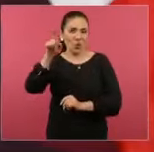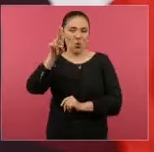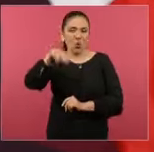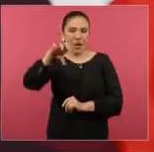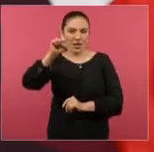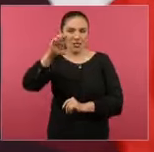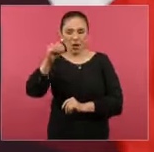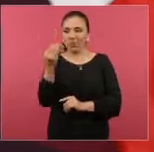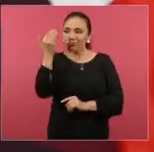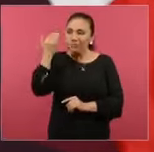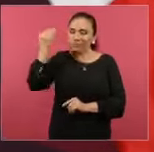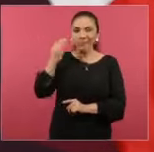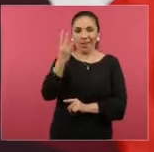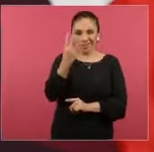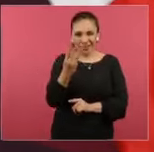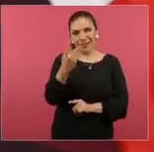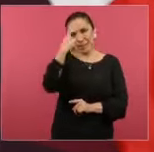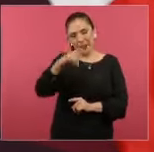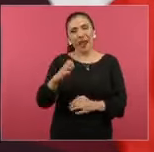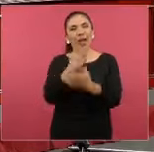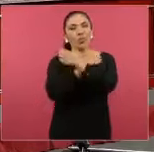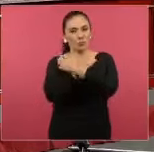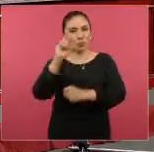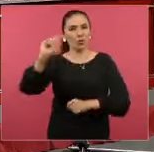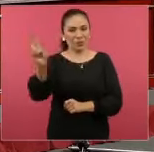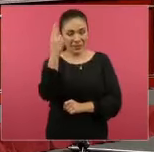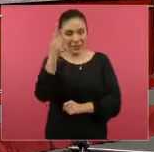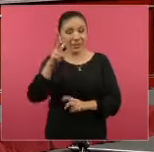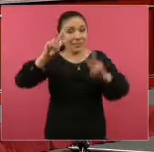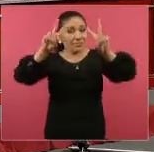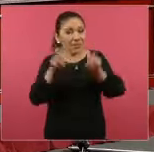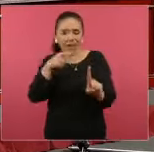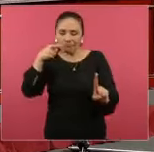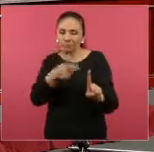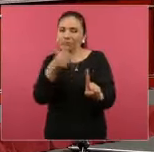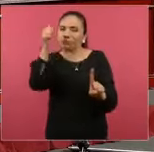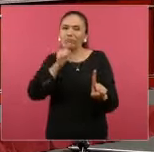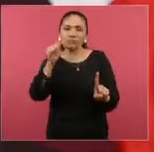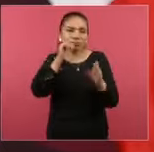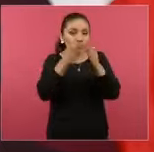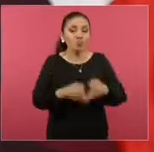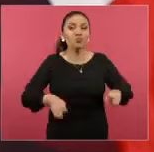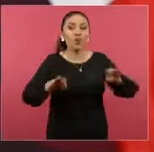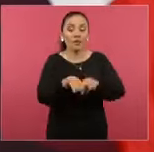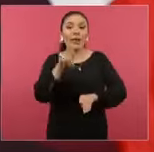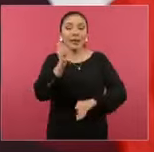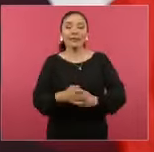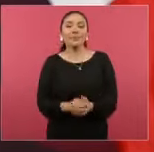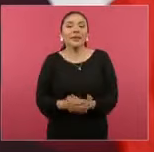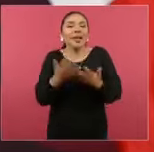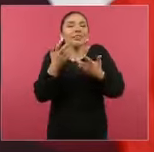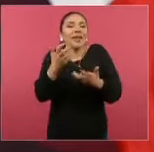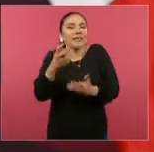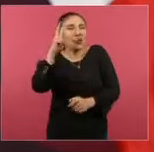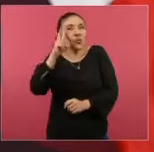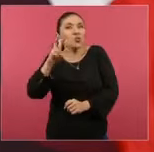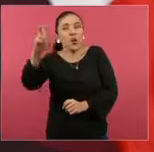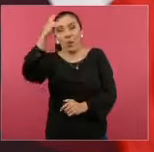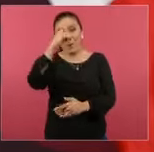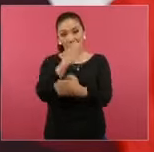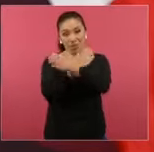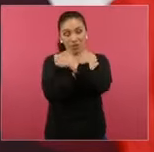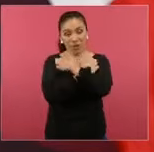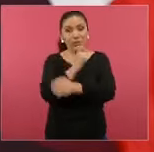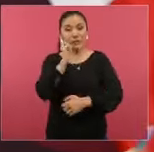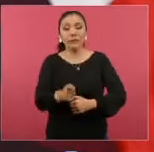los 3 que ha habido sobre educación superior, este tema está en el foco. El ideal de la educación es que nadie